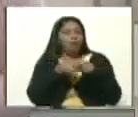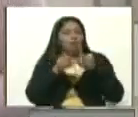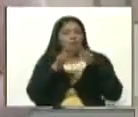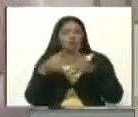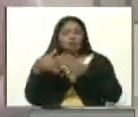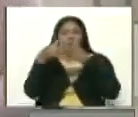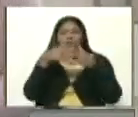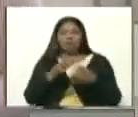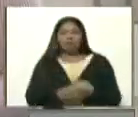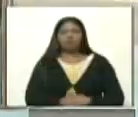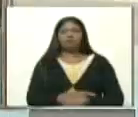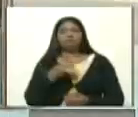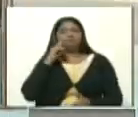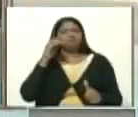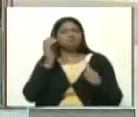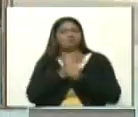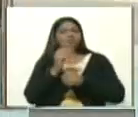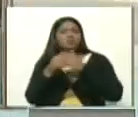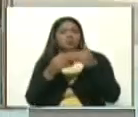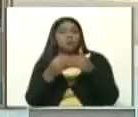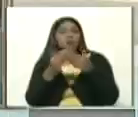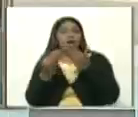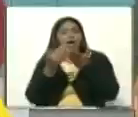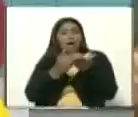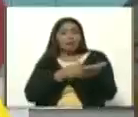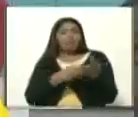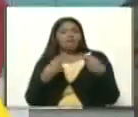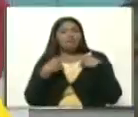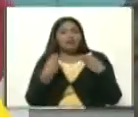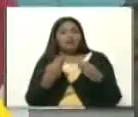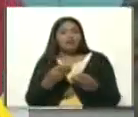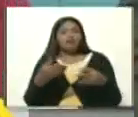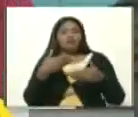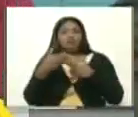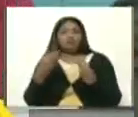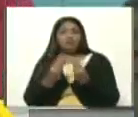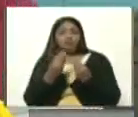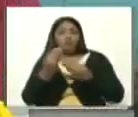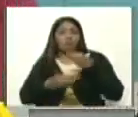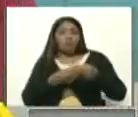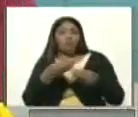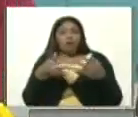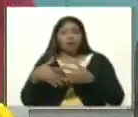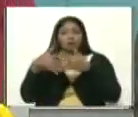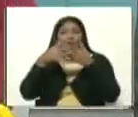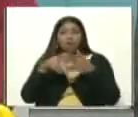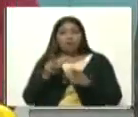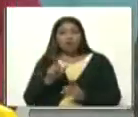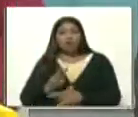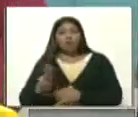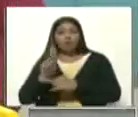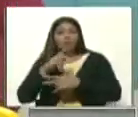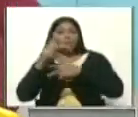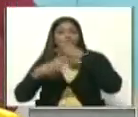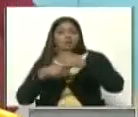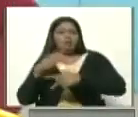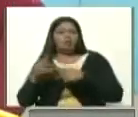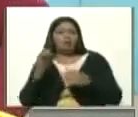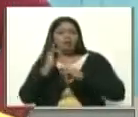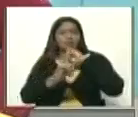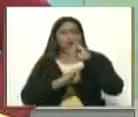Unidos. Tomando en consideración los antecedentes que tenemos en relación a cómo Estados Unidos utiliza su política